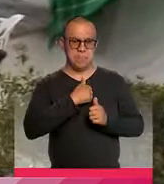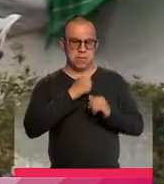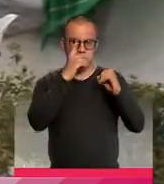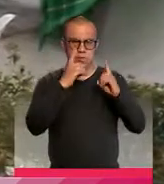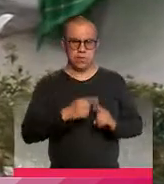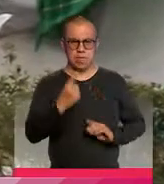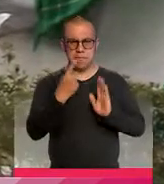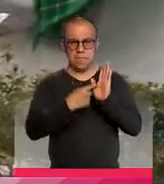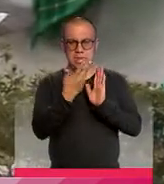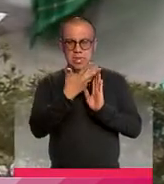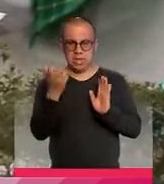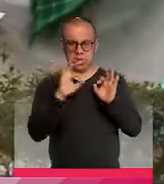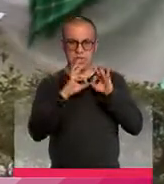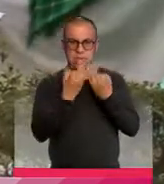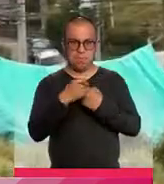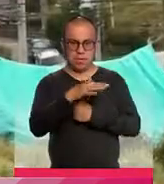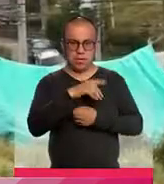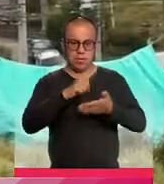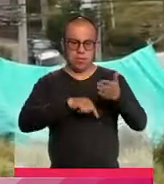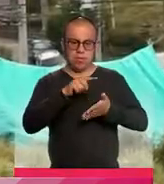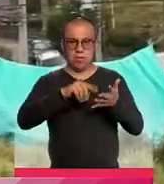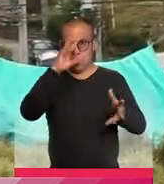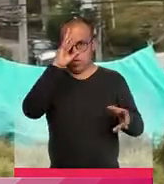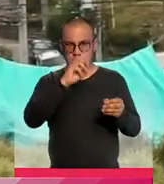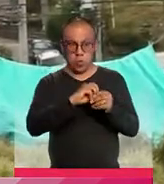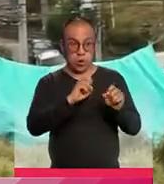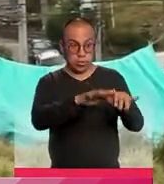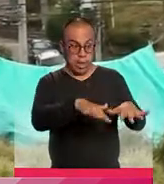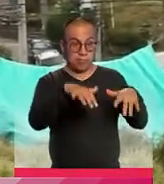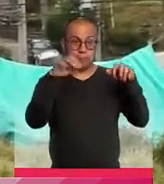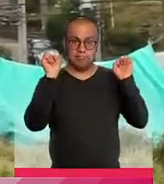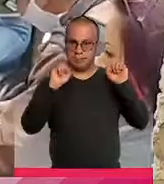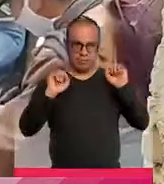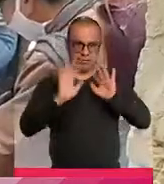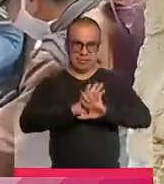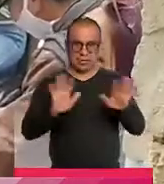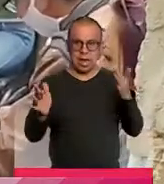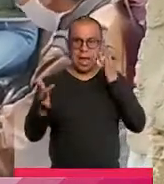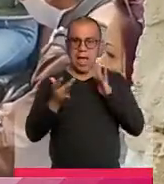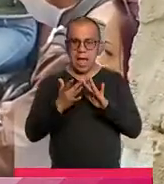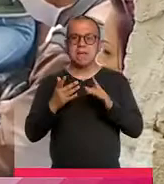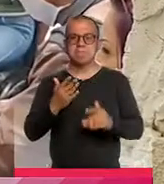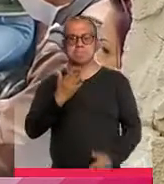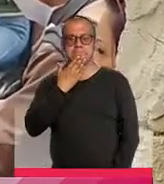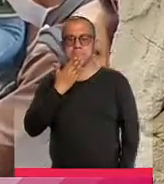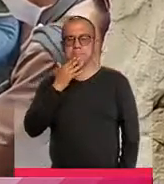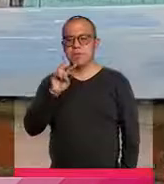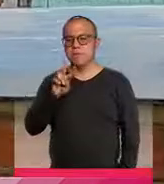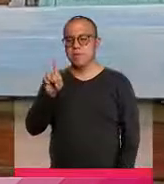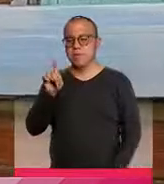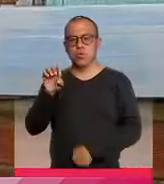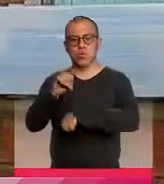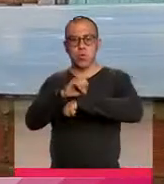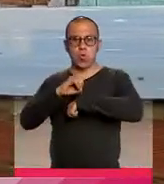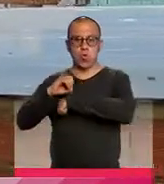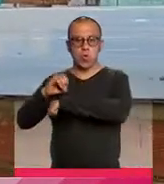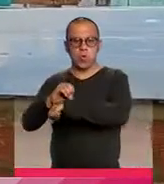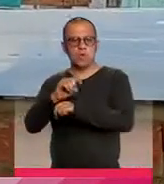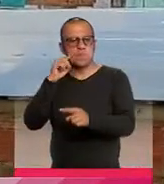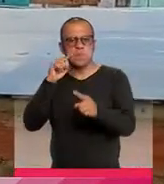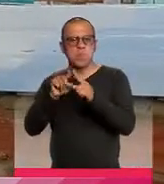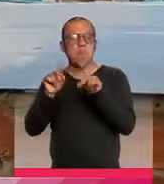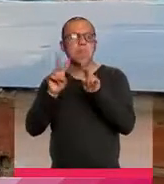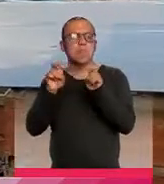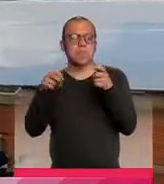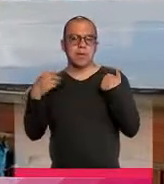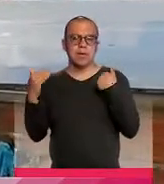más de 1.500 familias tras la firma de un acuerdo con el gobierno distrital, hay un parte de satisfacción de 21 organizaciones sociales que buscaban, entre